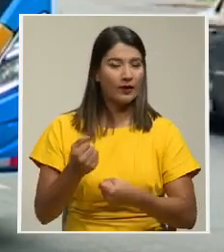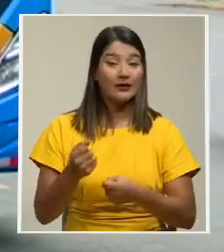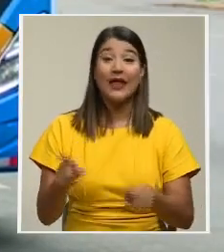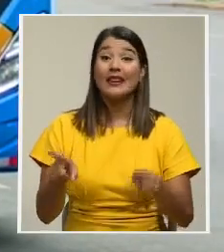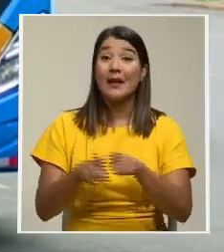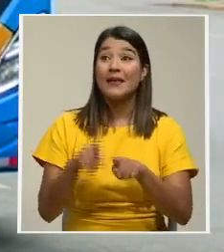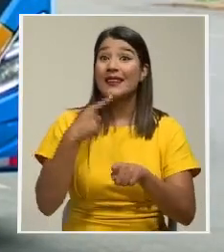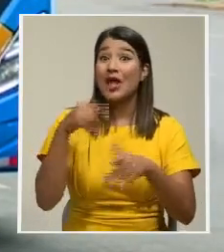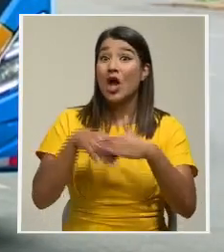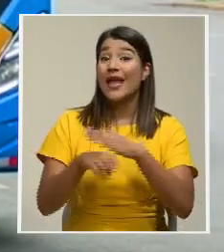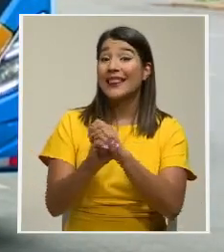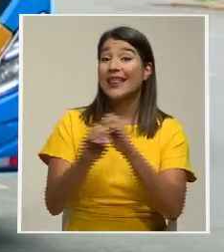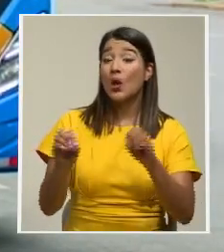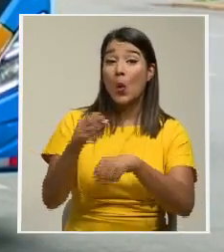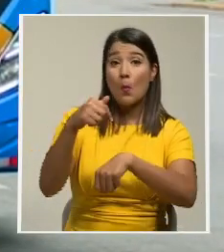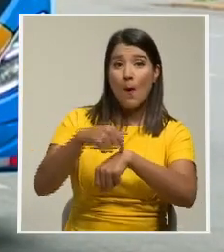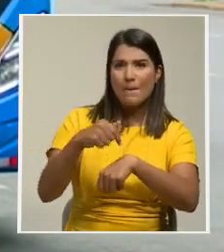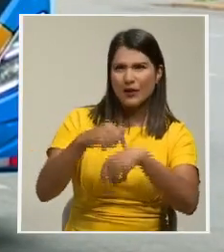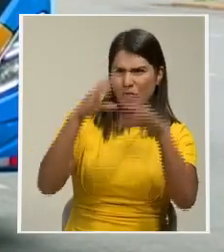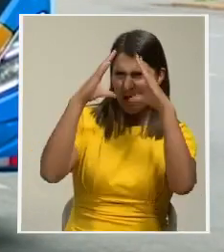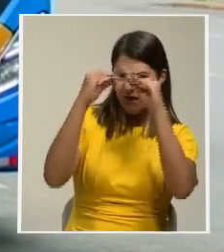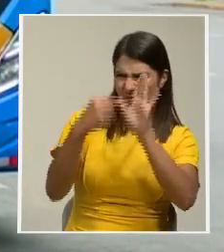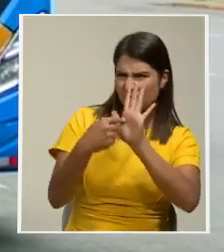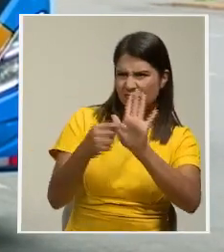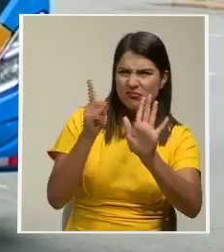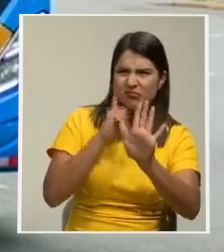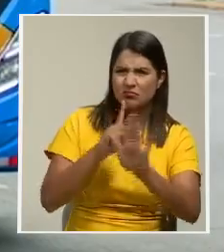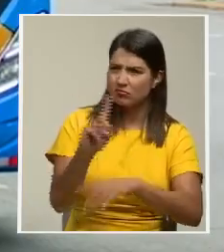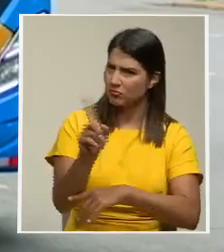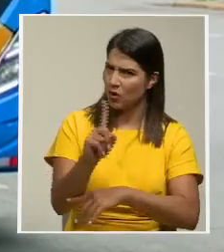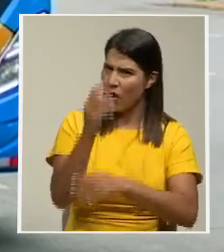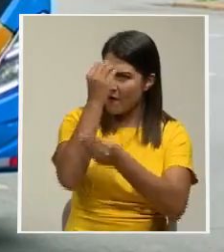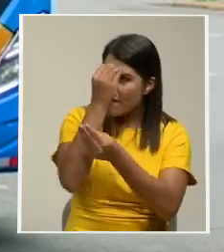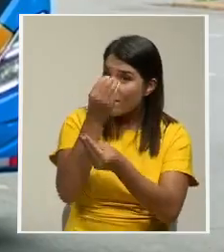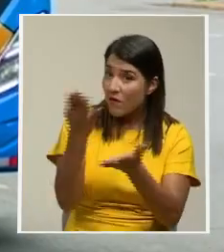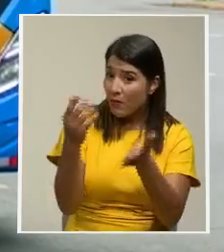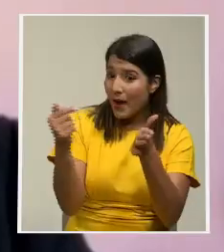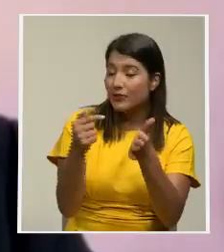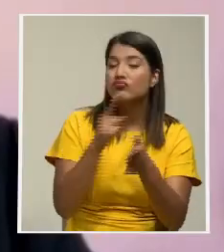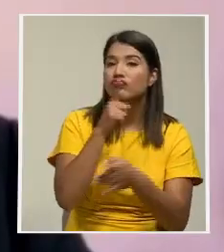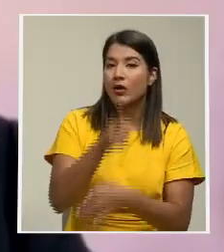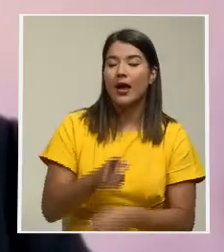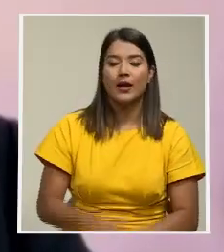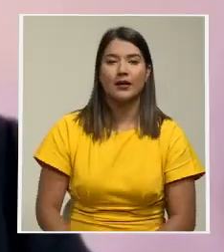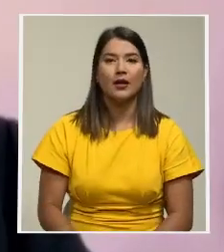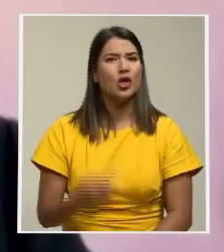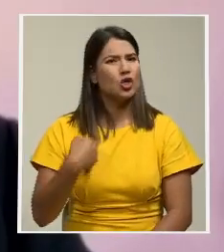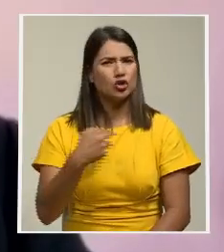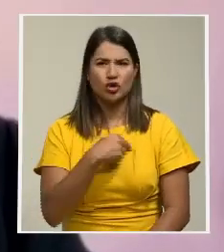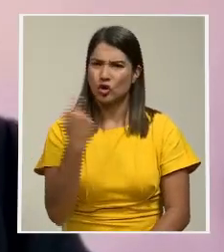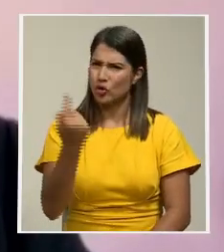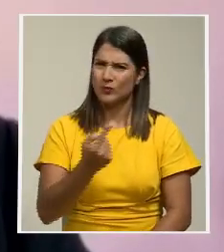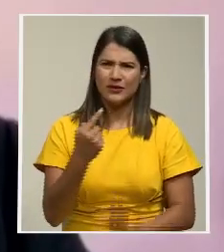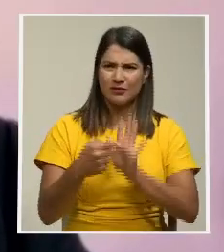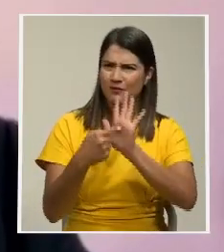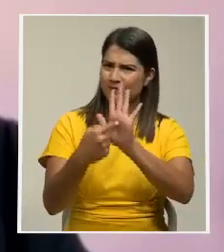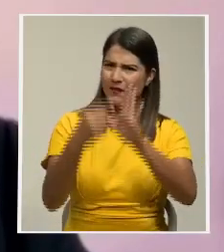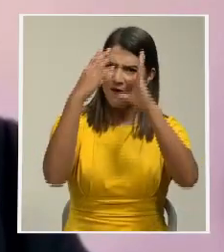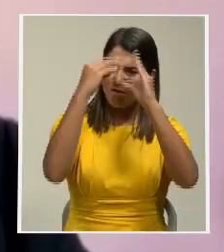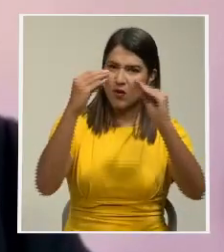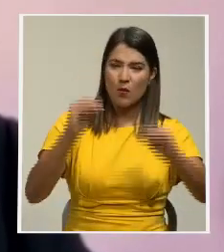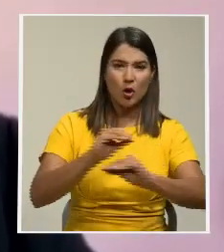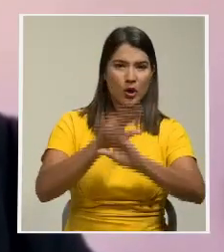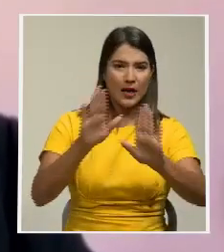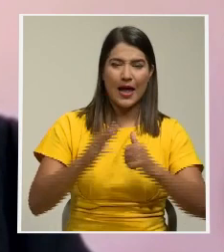insistió que en ningún momento los datos se han maquillado y lo que se anuncia es lo que se genera. Nosotros siempre hemos manejado la información transparente, en